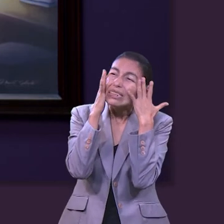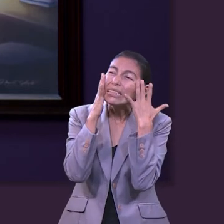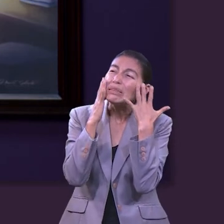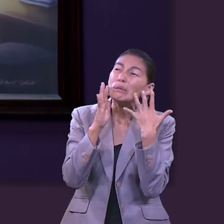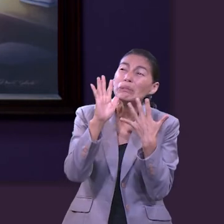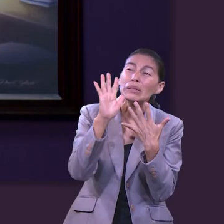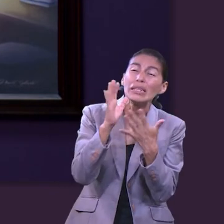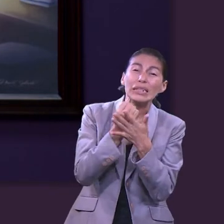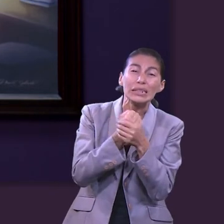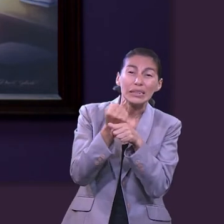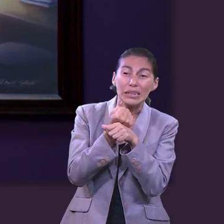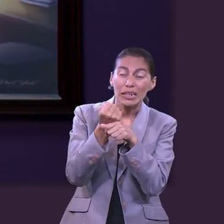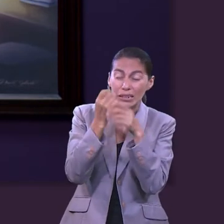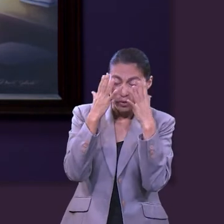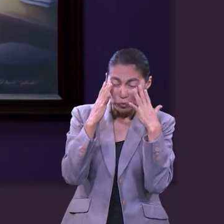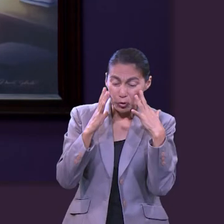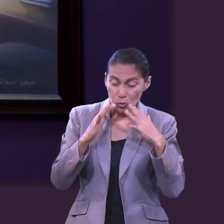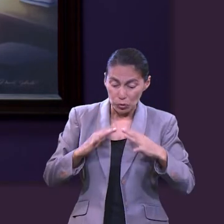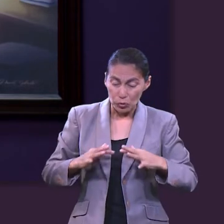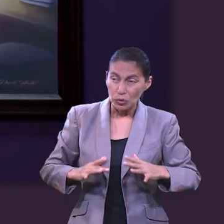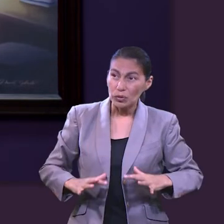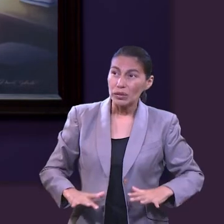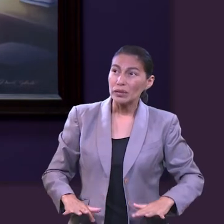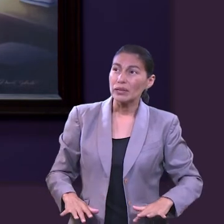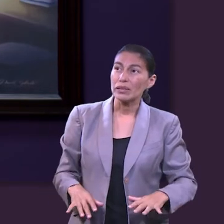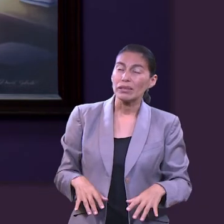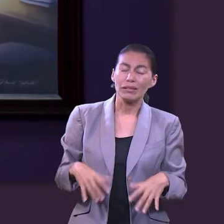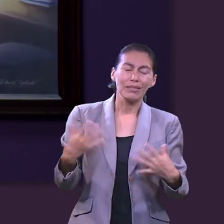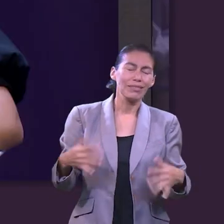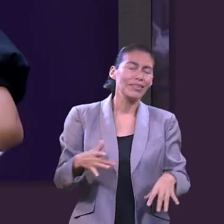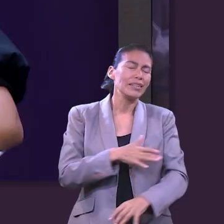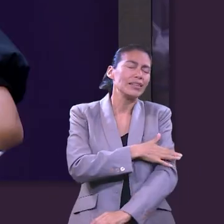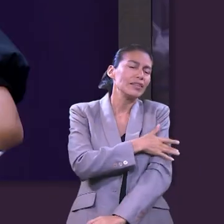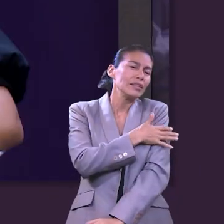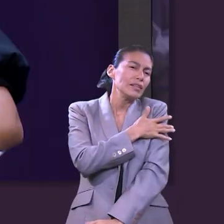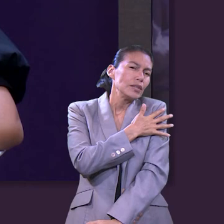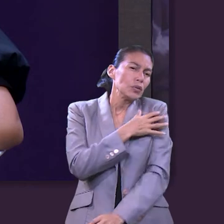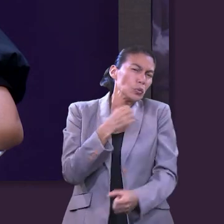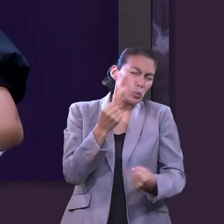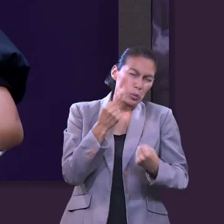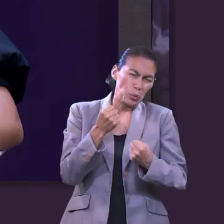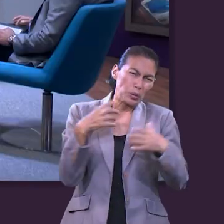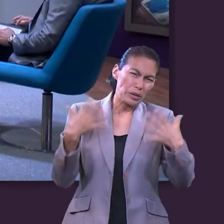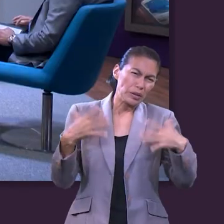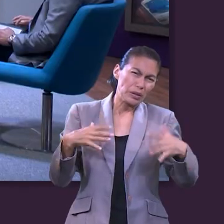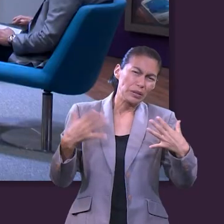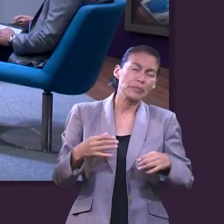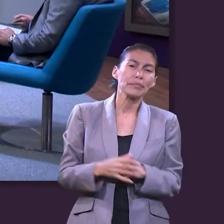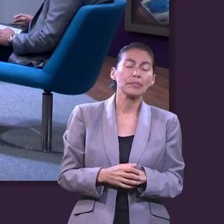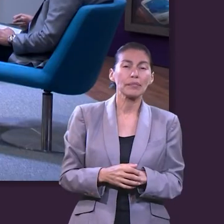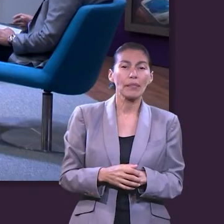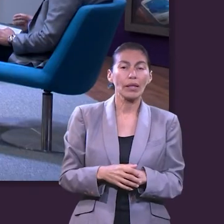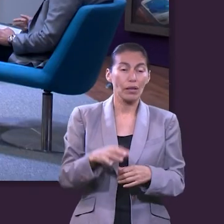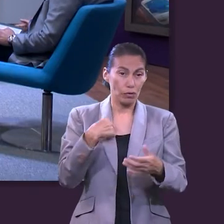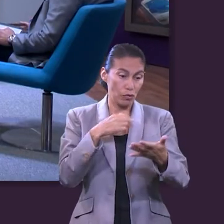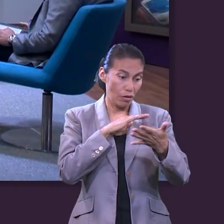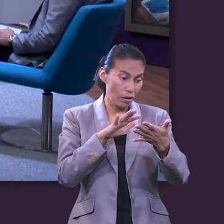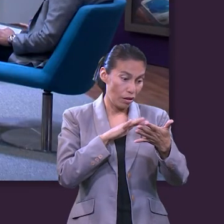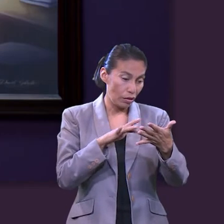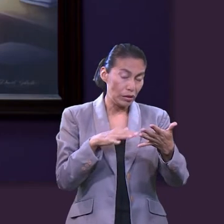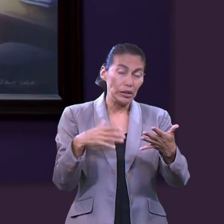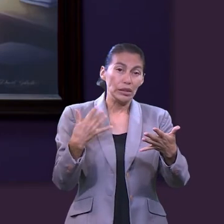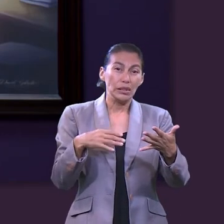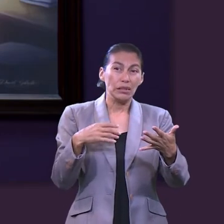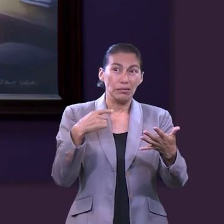sudor como grandes gotas de sangre que caían hasta la tierra. Qué fuerte, ¿no? Eso se me puso la piel chinita de